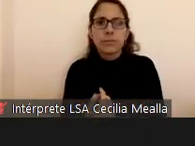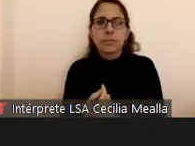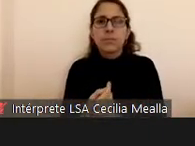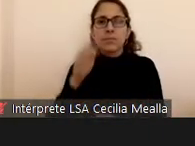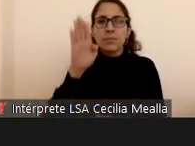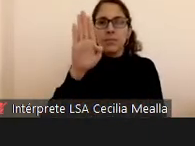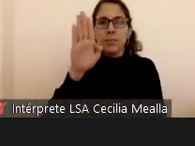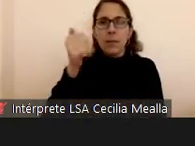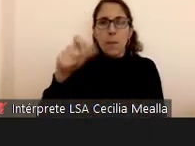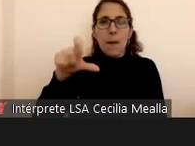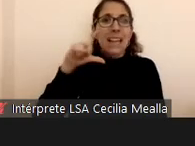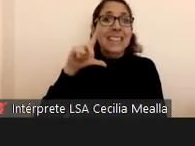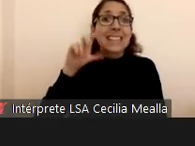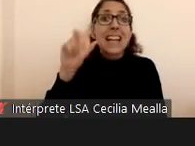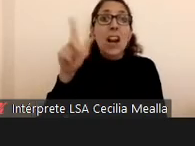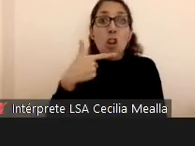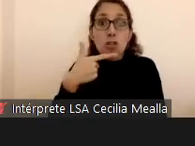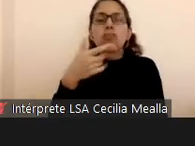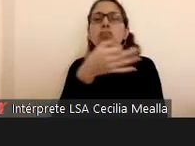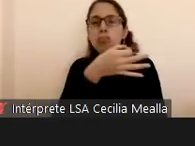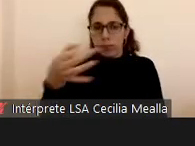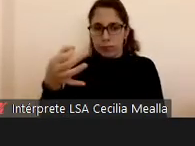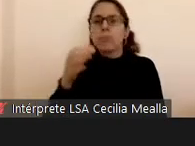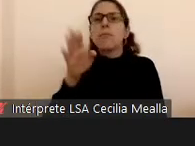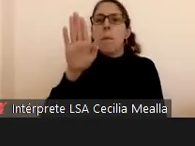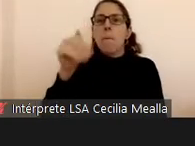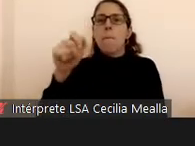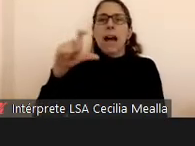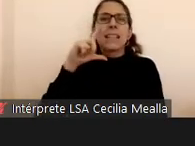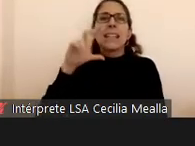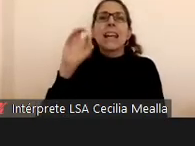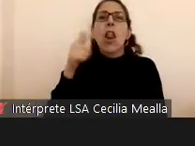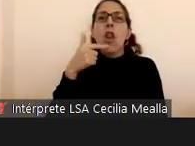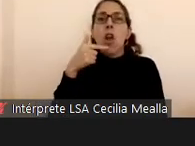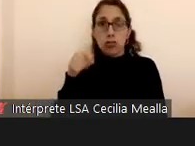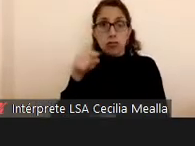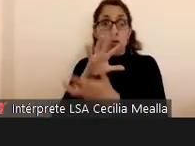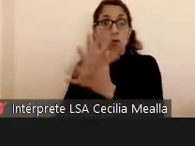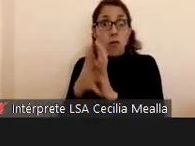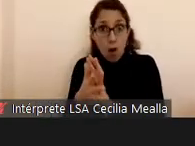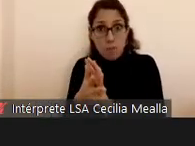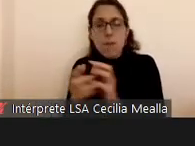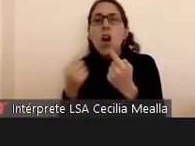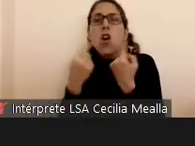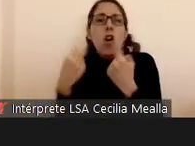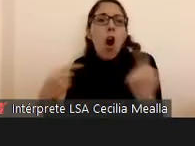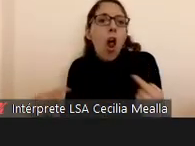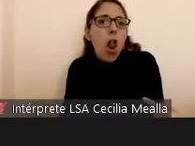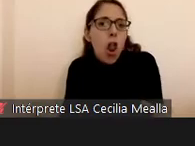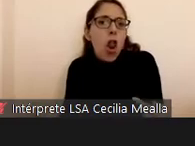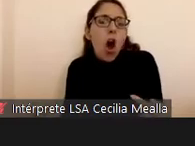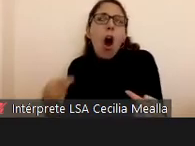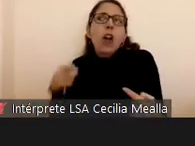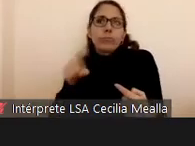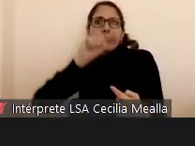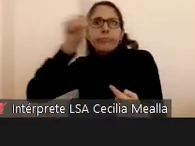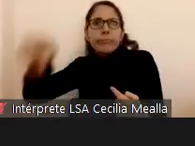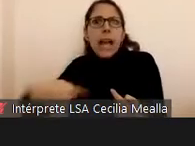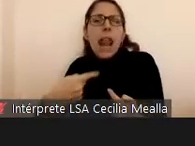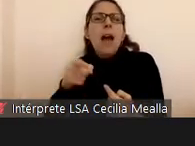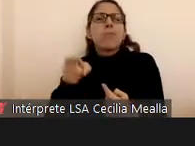Bacilos. Bacilos, muy bien. ¿Y qué coloración, qué tipo de bacteria según la coloración de Gram?